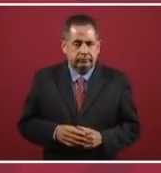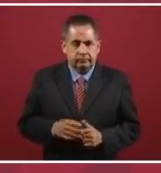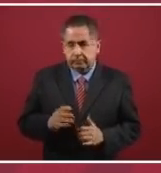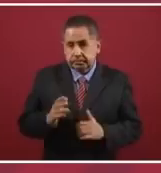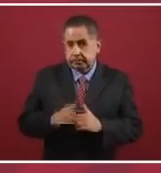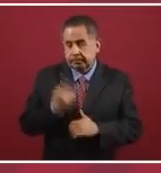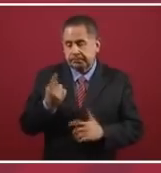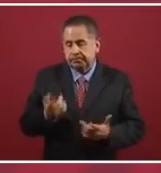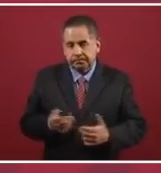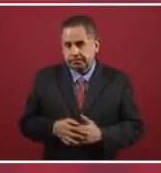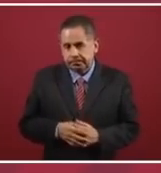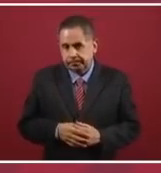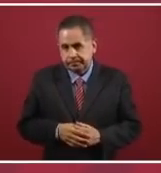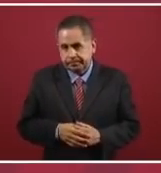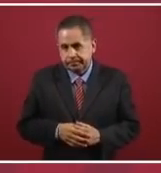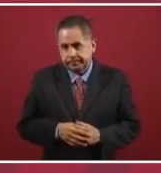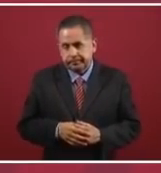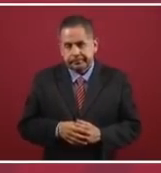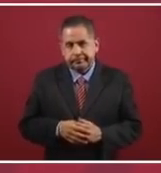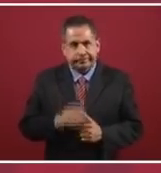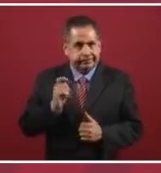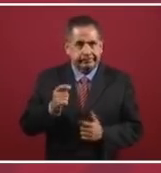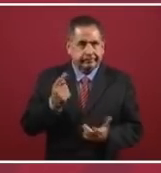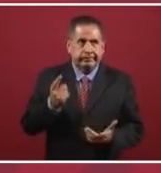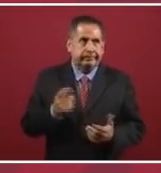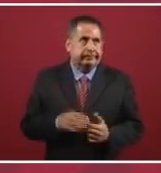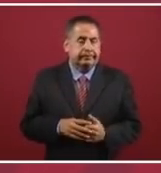Porque no solo